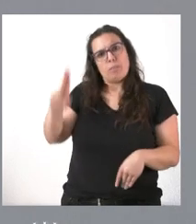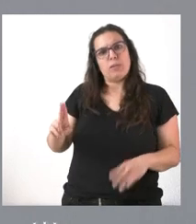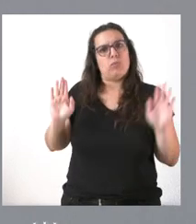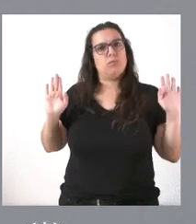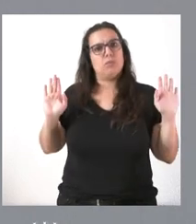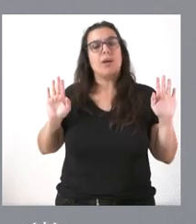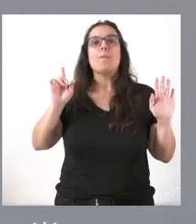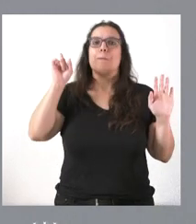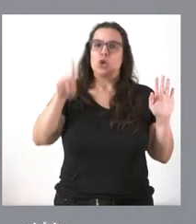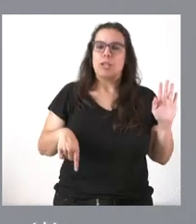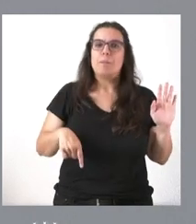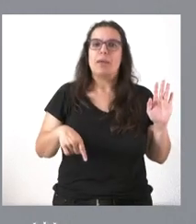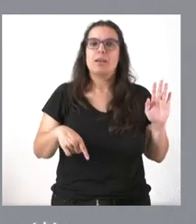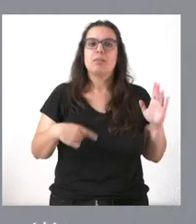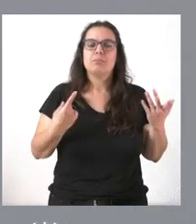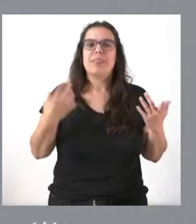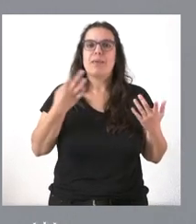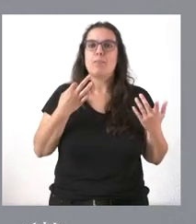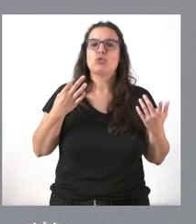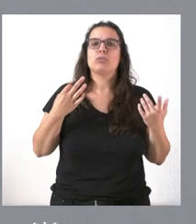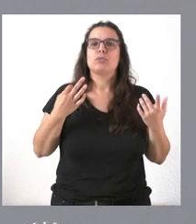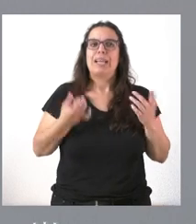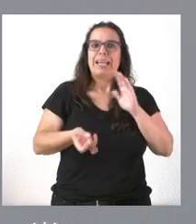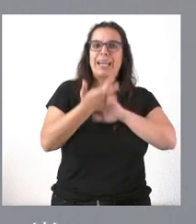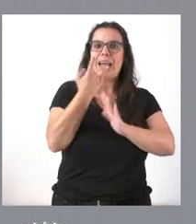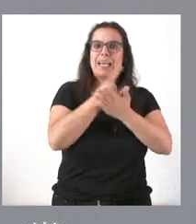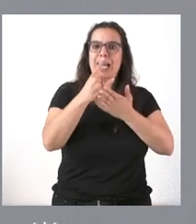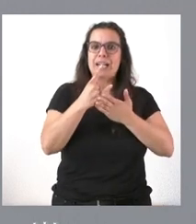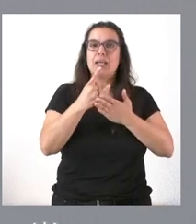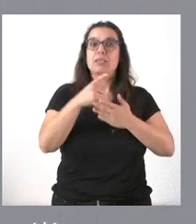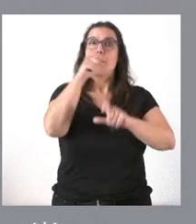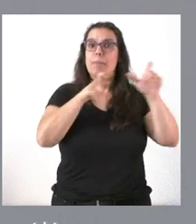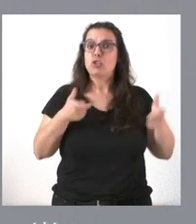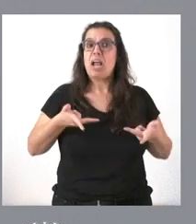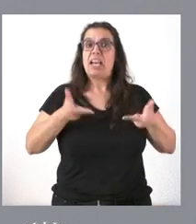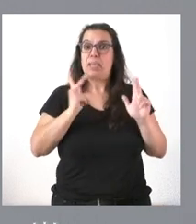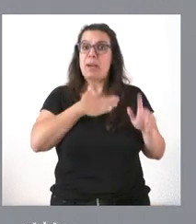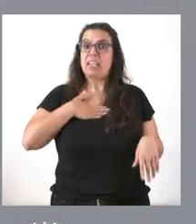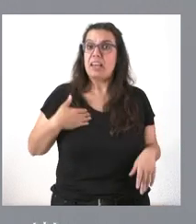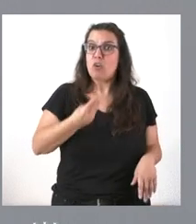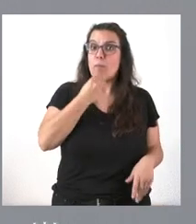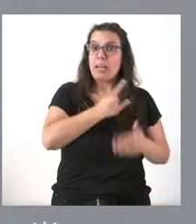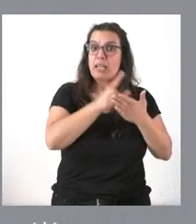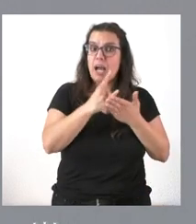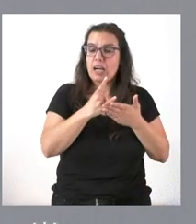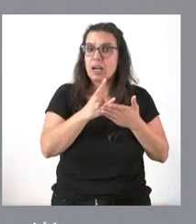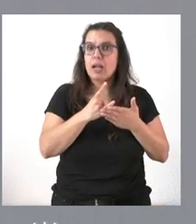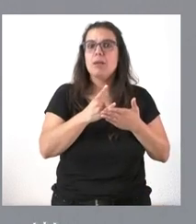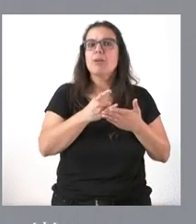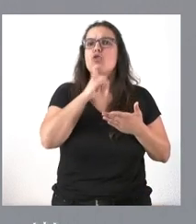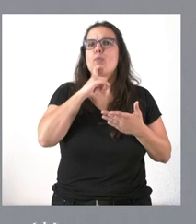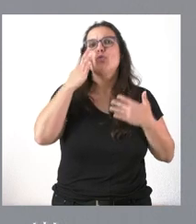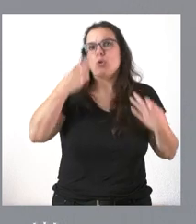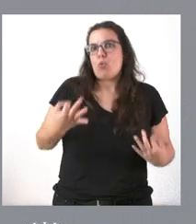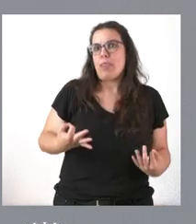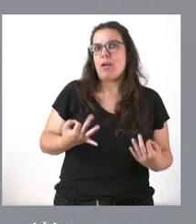generar un debate de cómo somos capaces de producir carne para aquellas personas que libremente lo demanden y que sea carne segura y